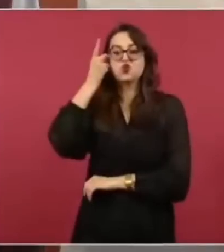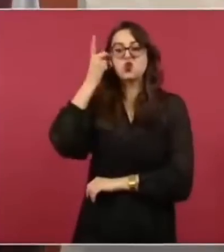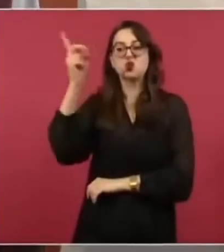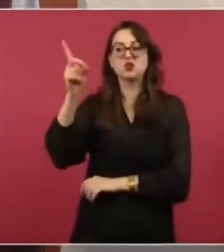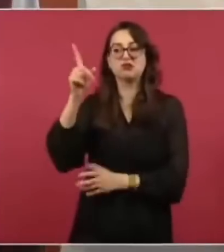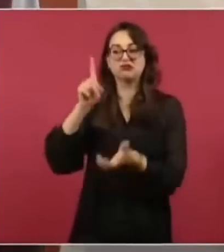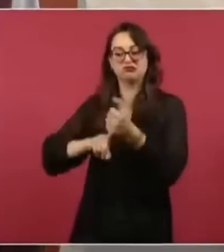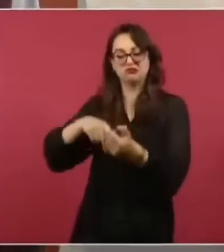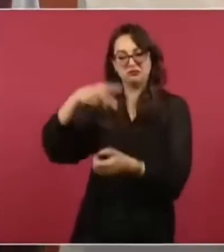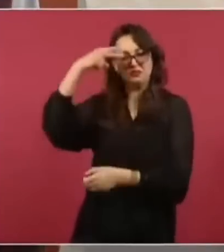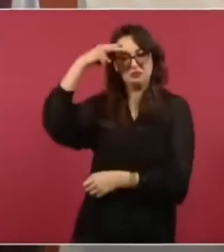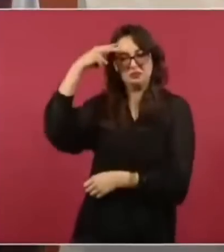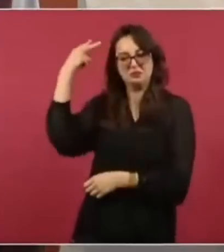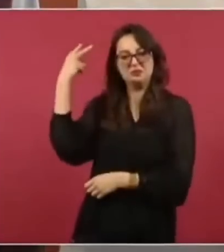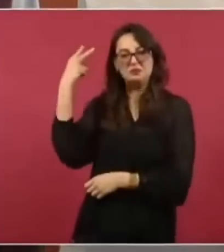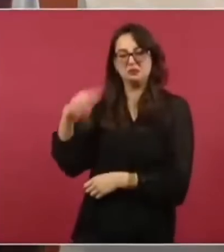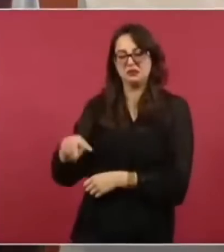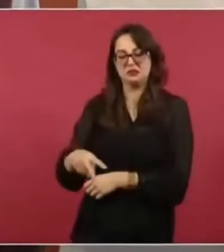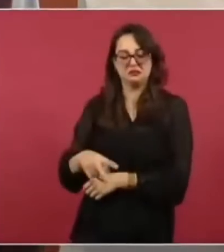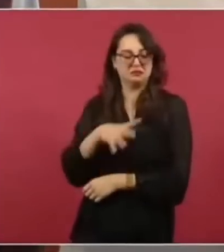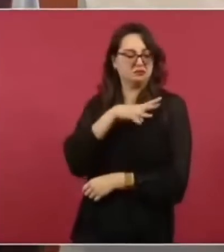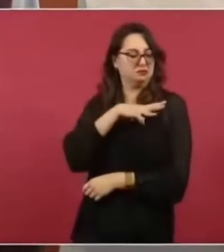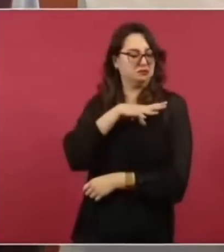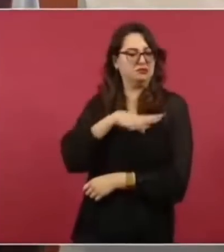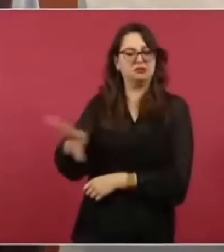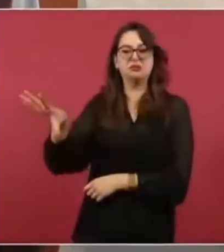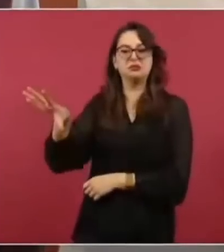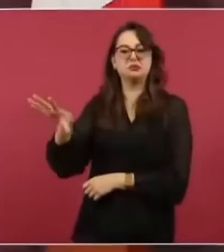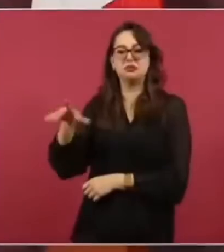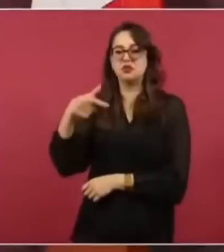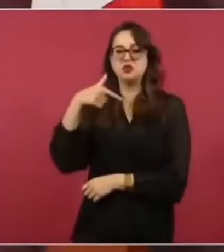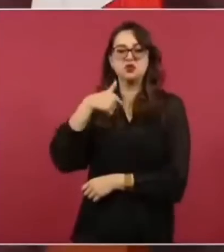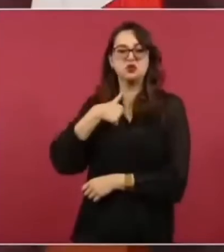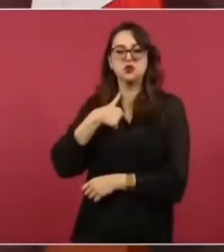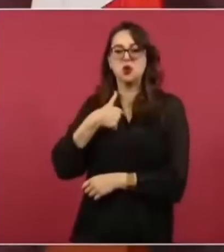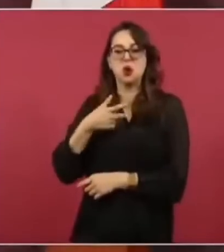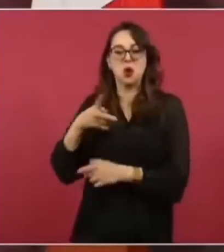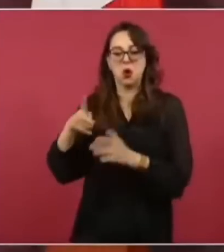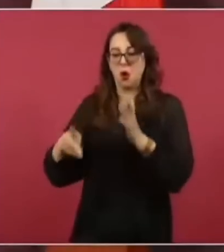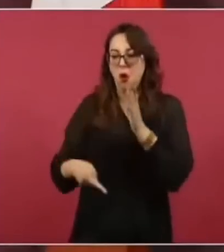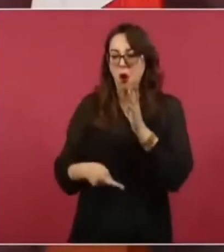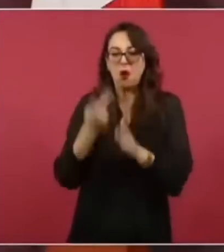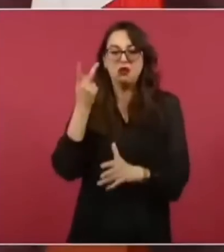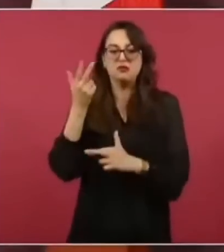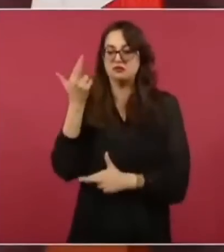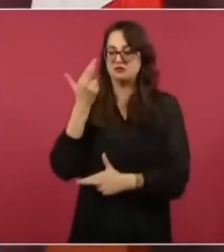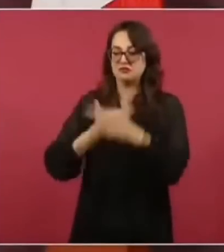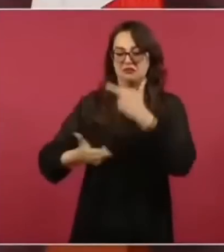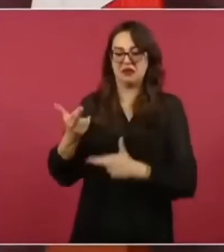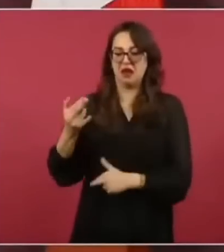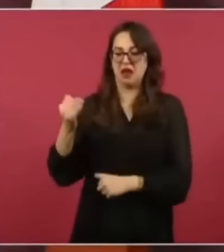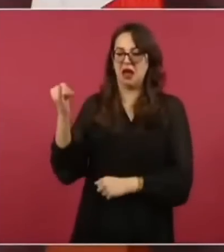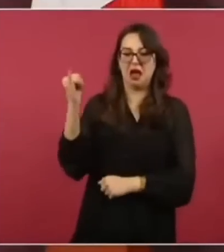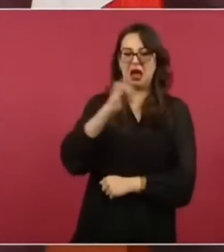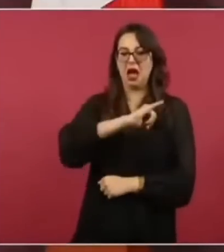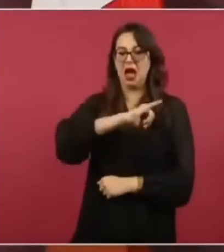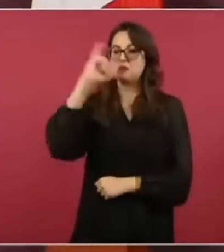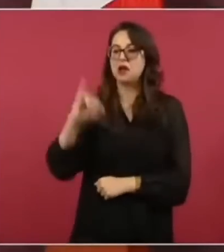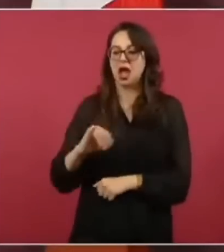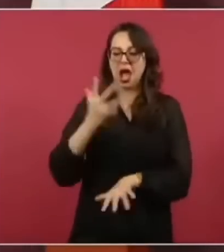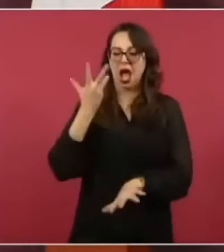mexicano. No volveremos. Rematando con la frase de Trump: